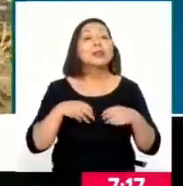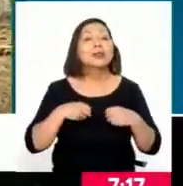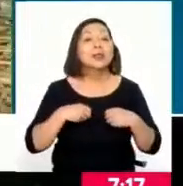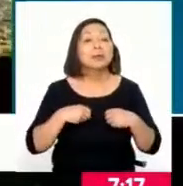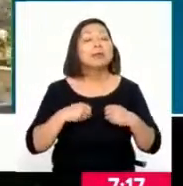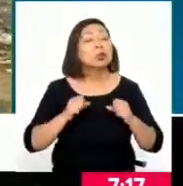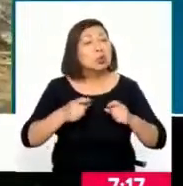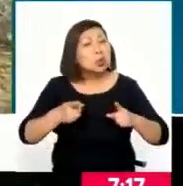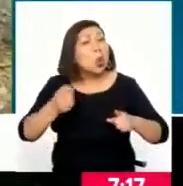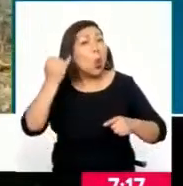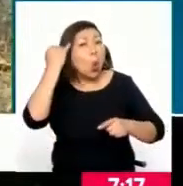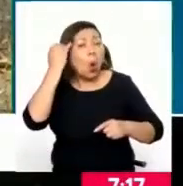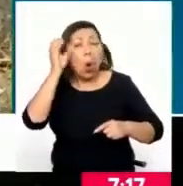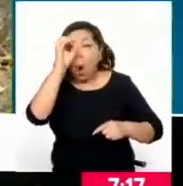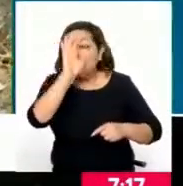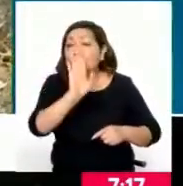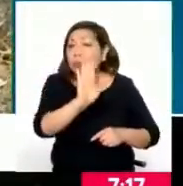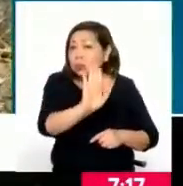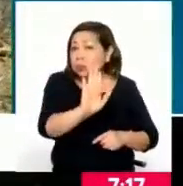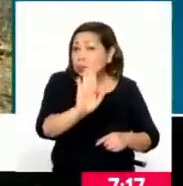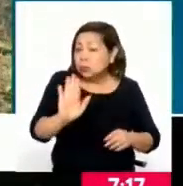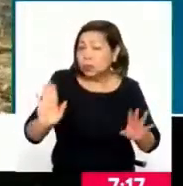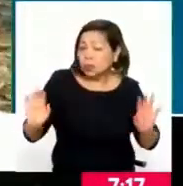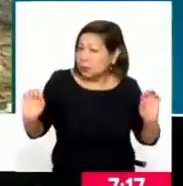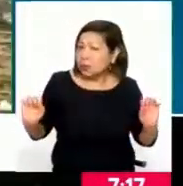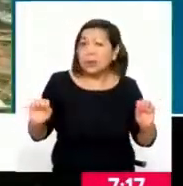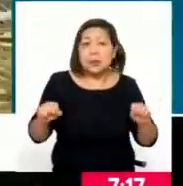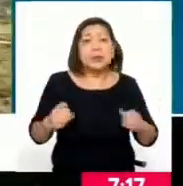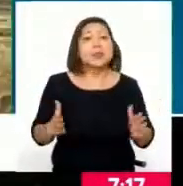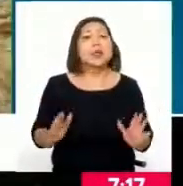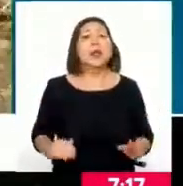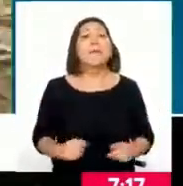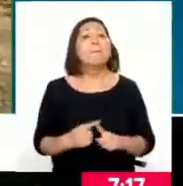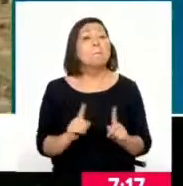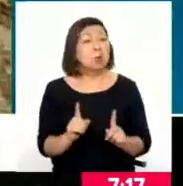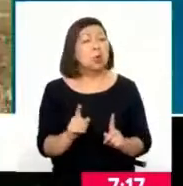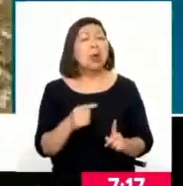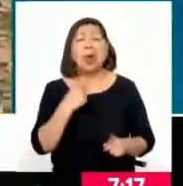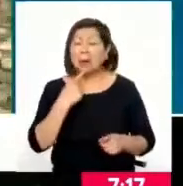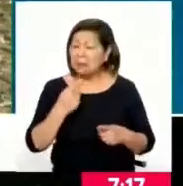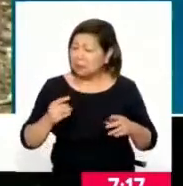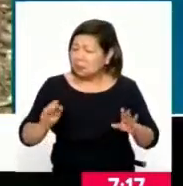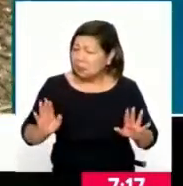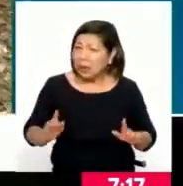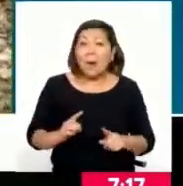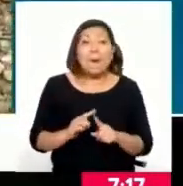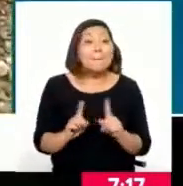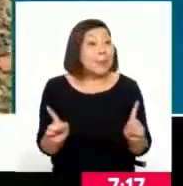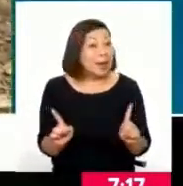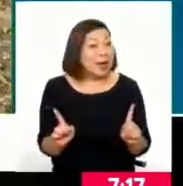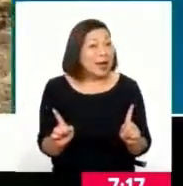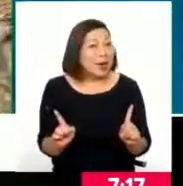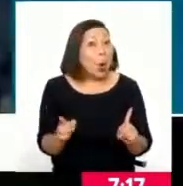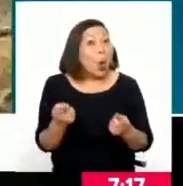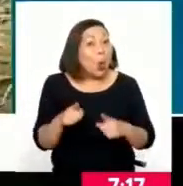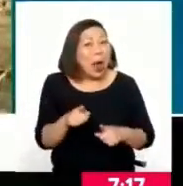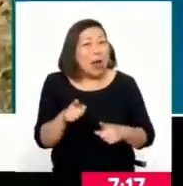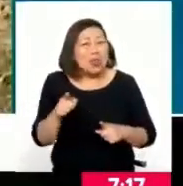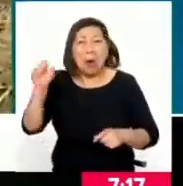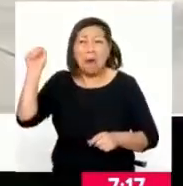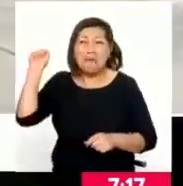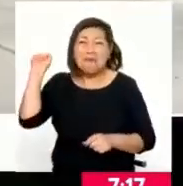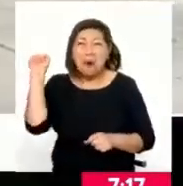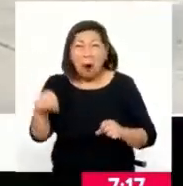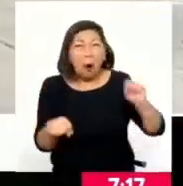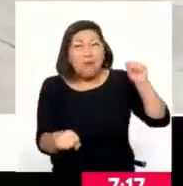hay crítica, que hay fiscalización, inclusive hasta insultos. Pero el hecho de que destruyan